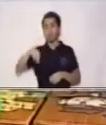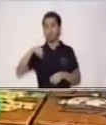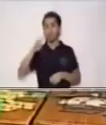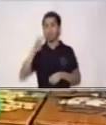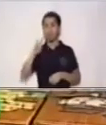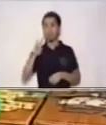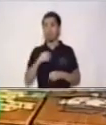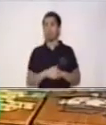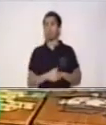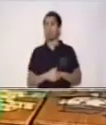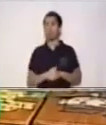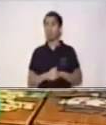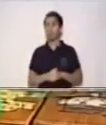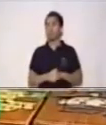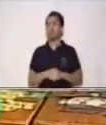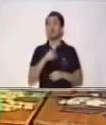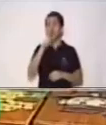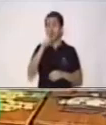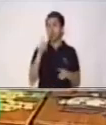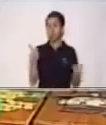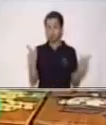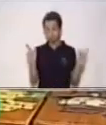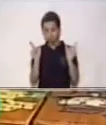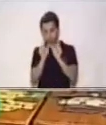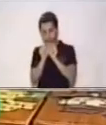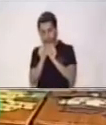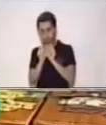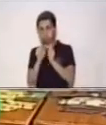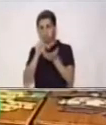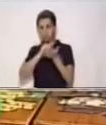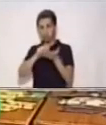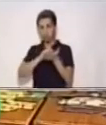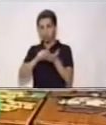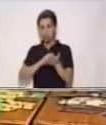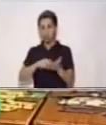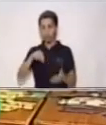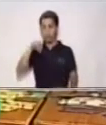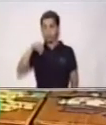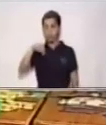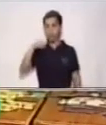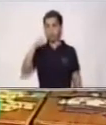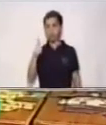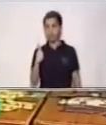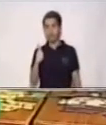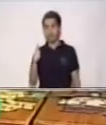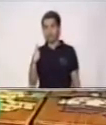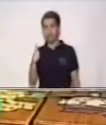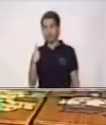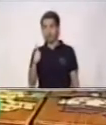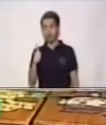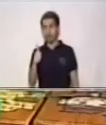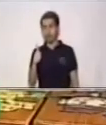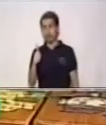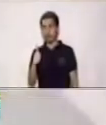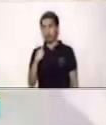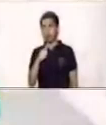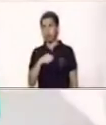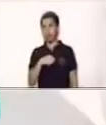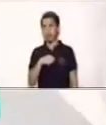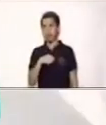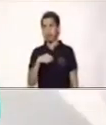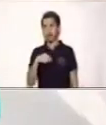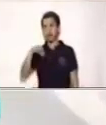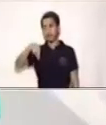¿Qué tienes que hacer tú? Unir la letra P con cada una de las vocales. Y entonces vamos a formar